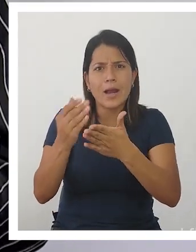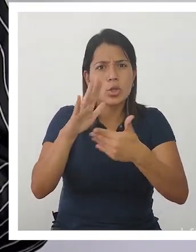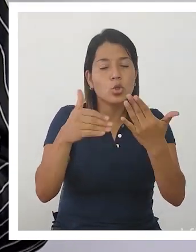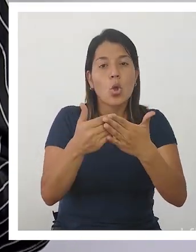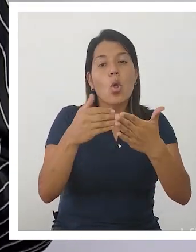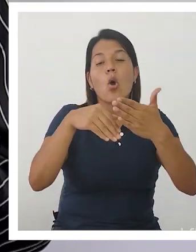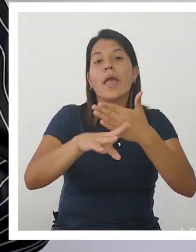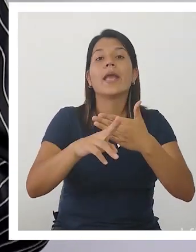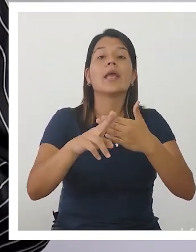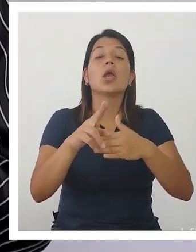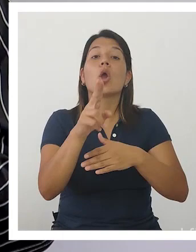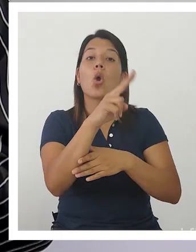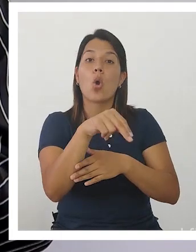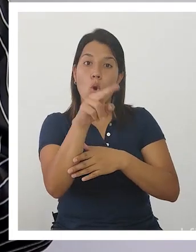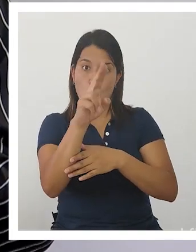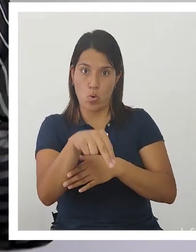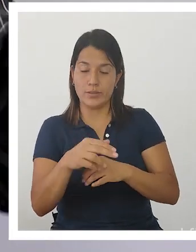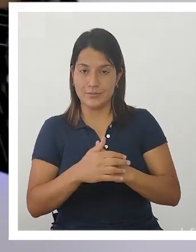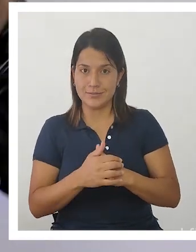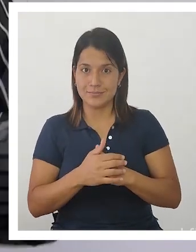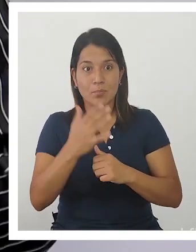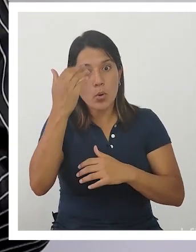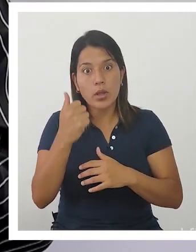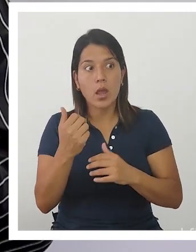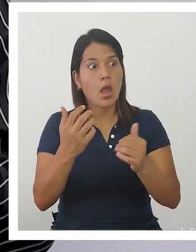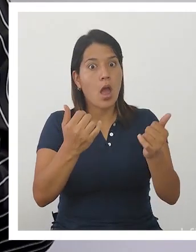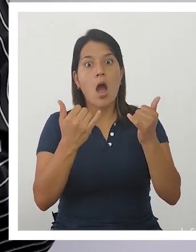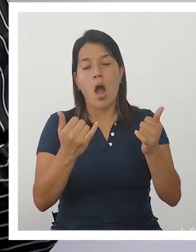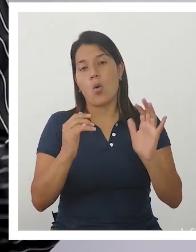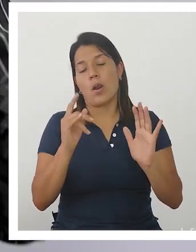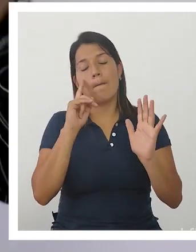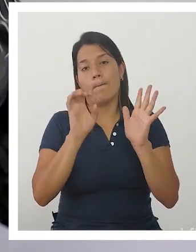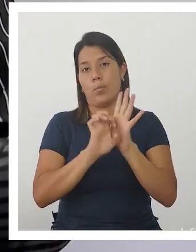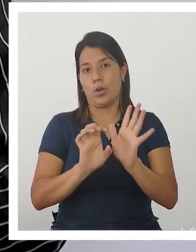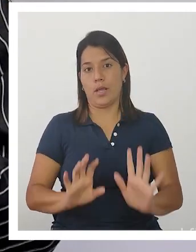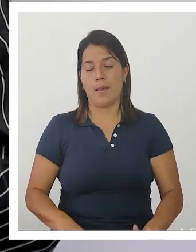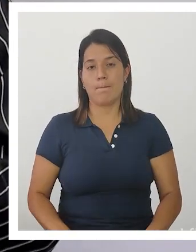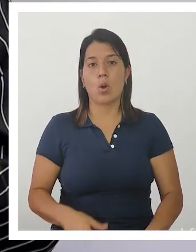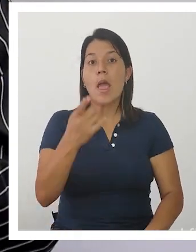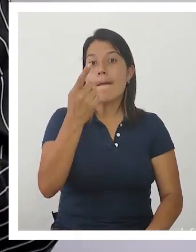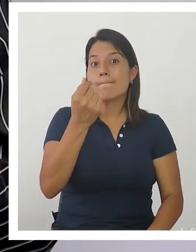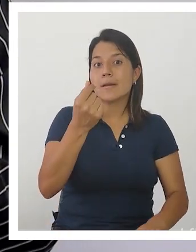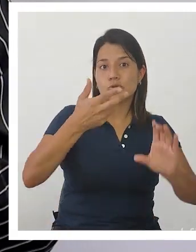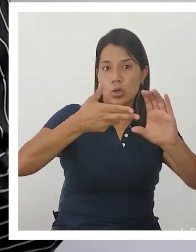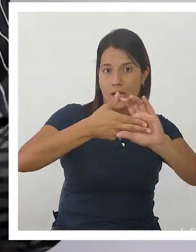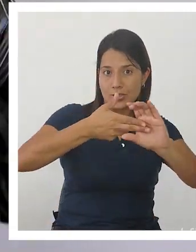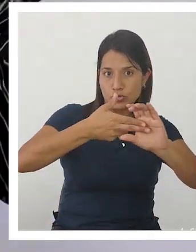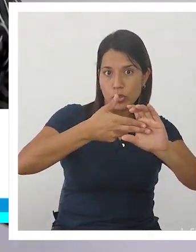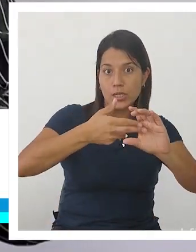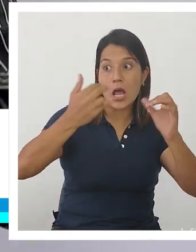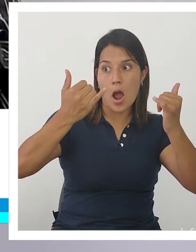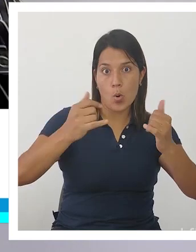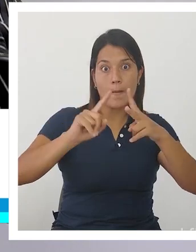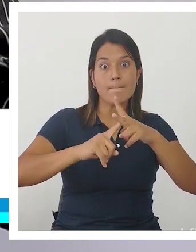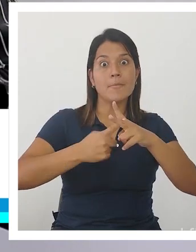se ven afectadas por ejemplo, el precio de la gasolina que viene para abajo y que